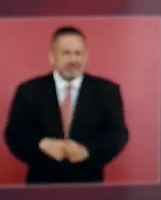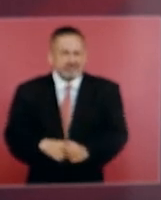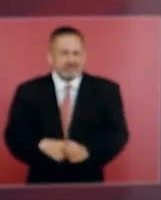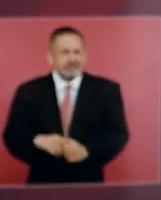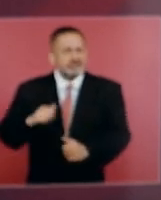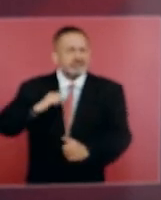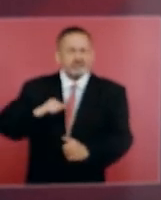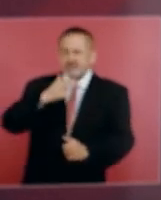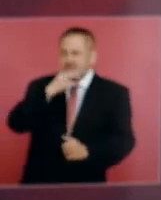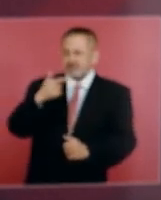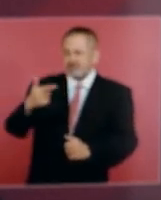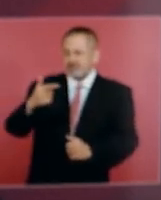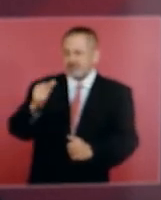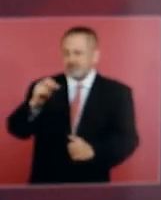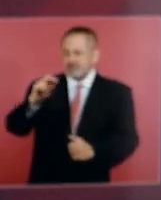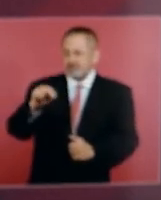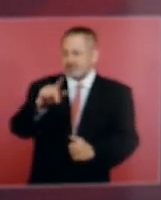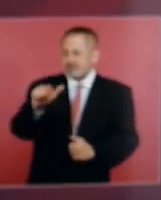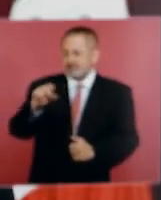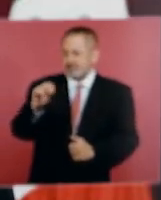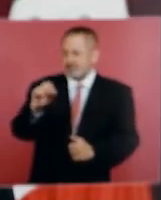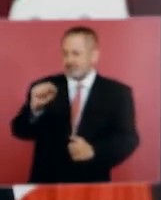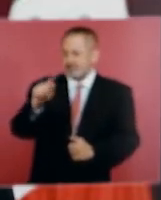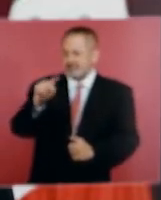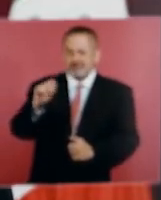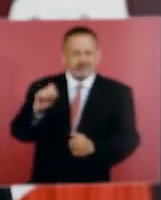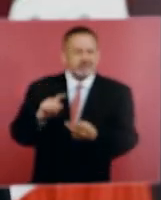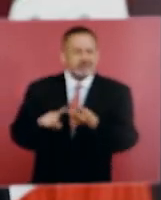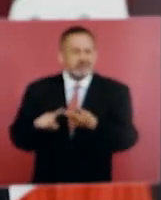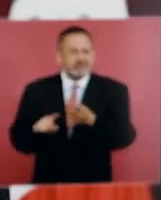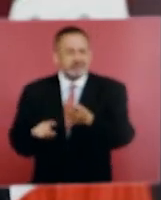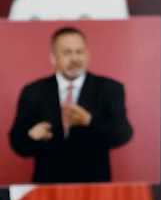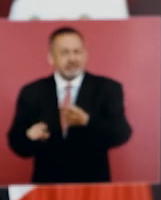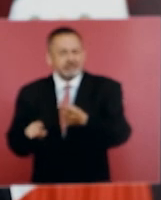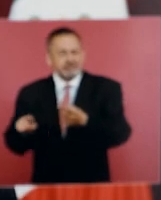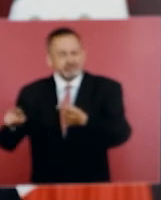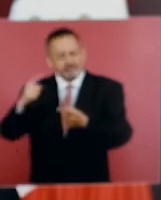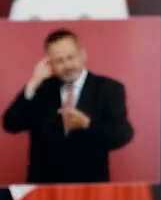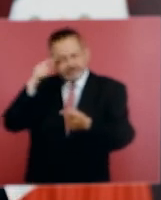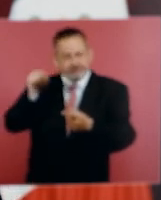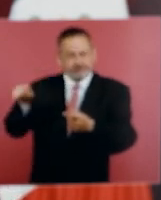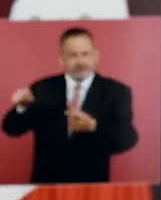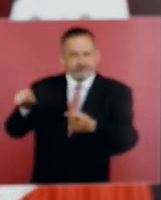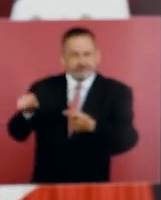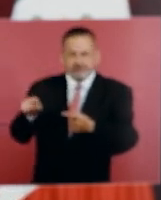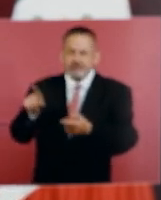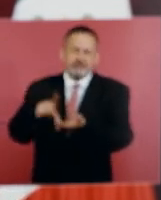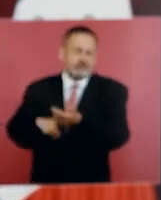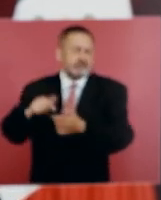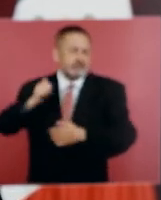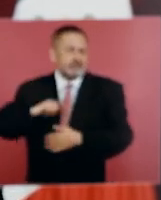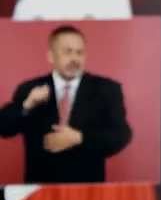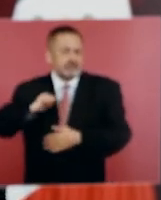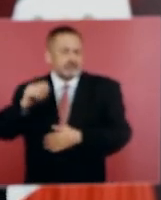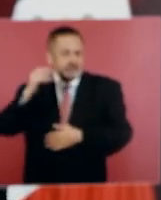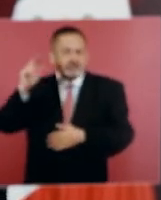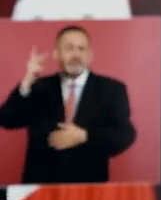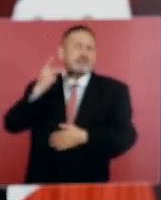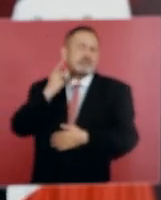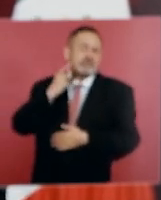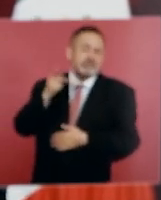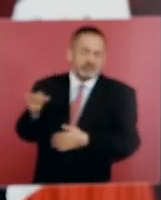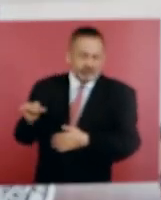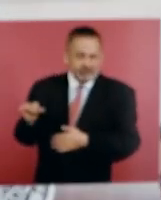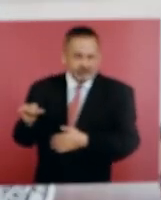Bienvenidos al corte informativo de este miércoles. Estas son las noticias que debes conocer hoy. En el segundo informe de la Comisión para la Verdad y el Acceso a